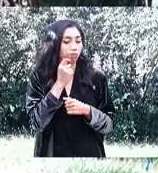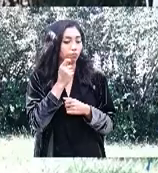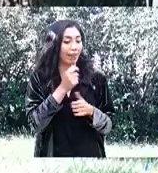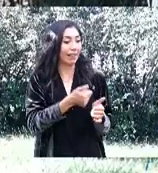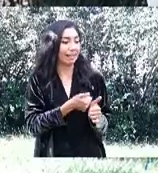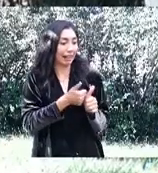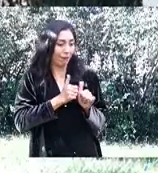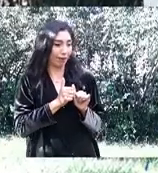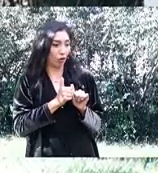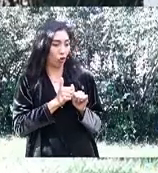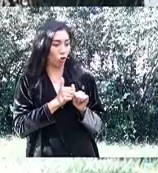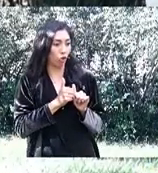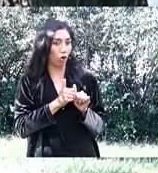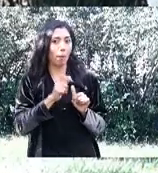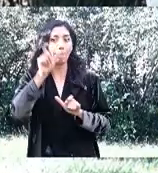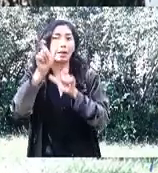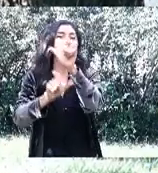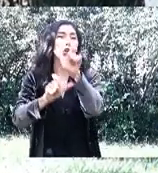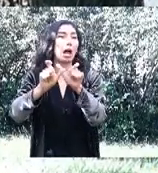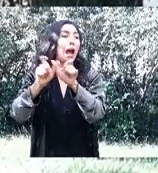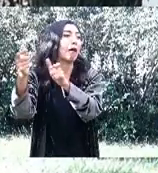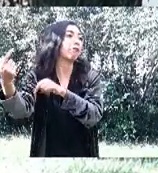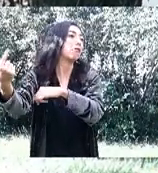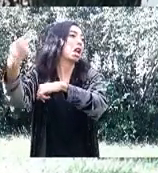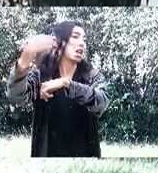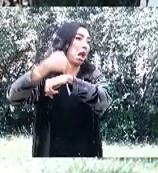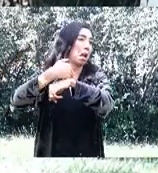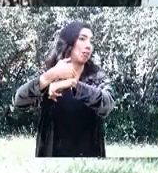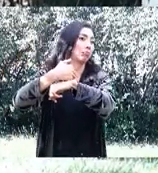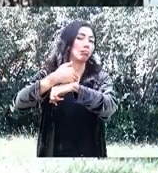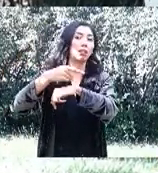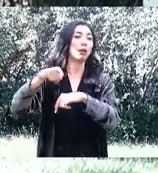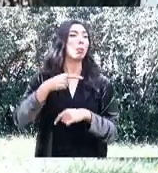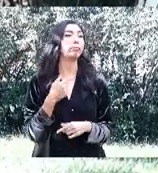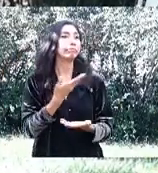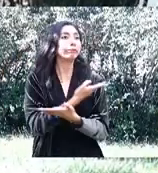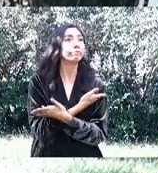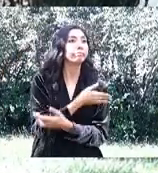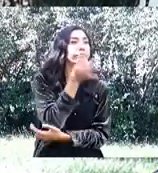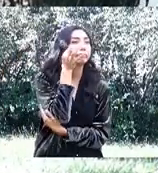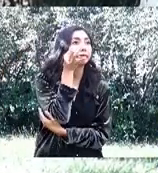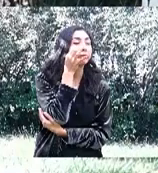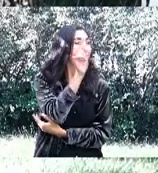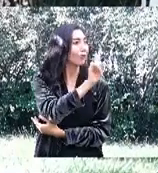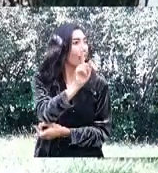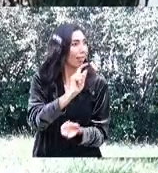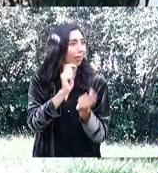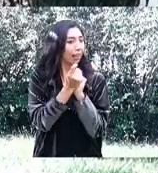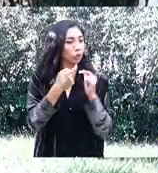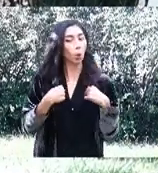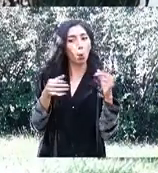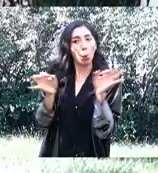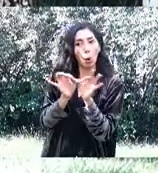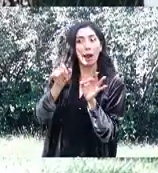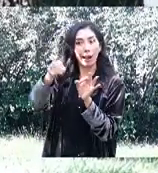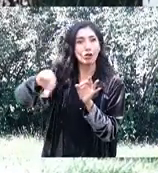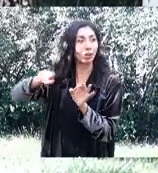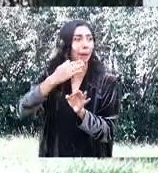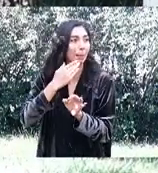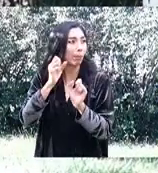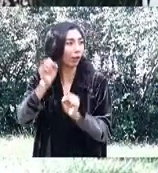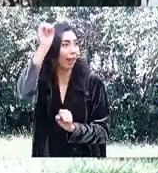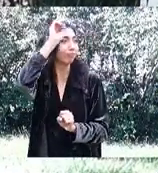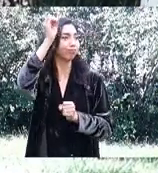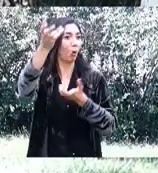lo que usualmente se piensa como visitante en un museo en una comunidad hacer eh prender La Chispita de la interacción de los